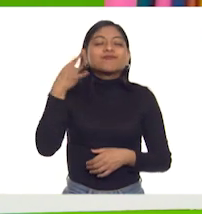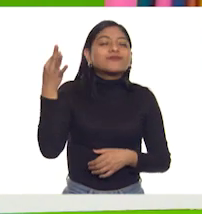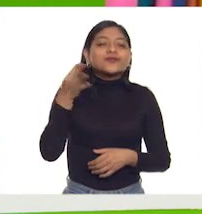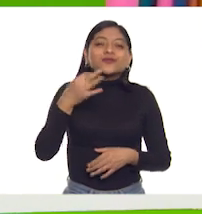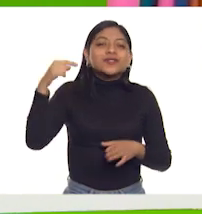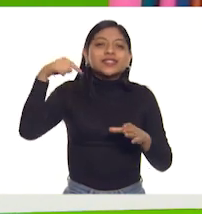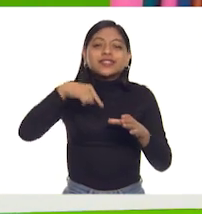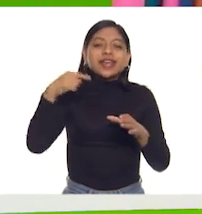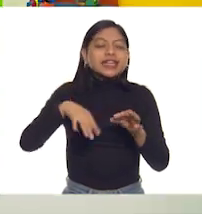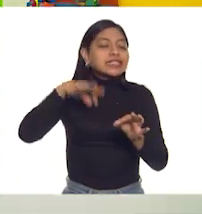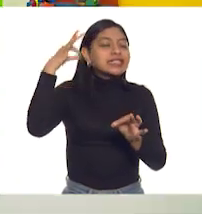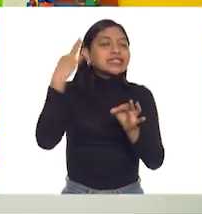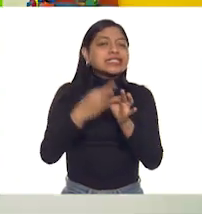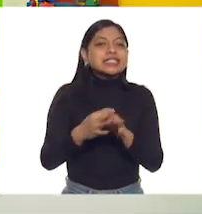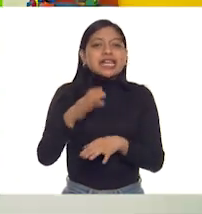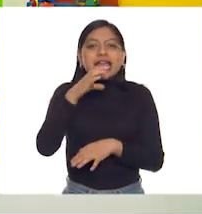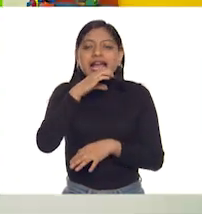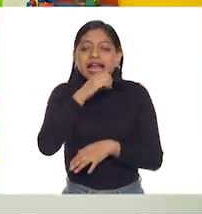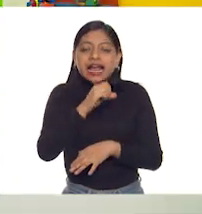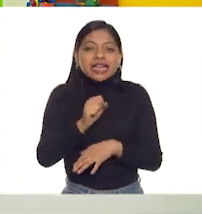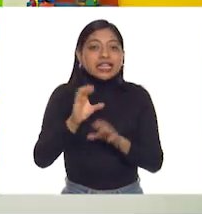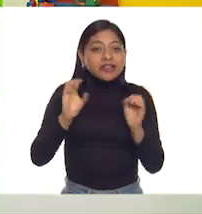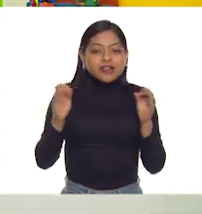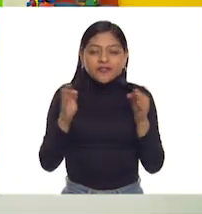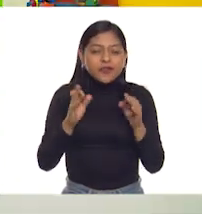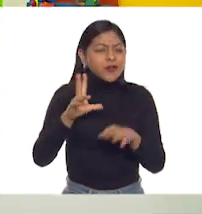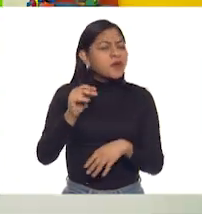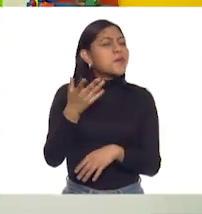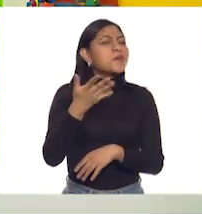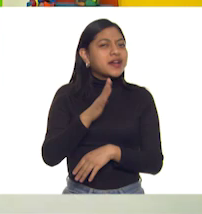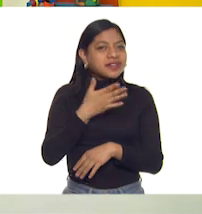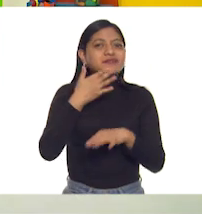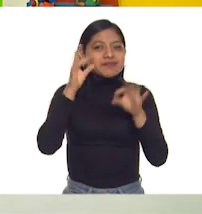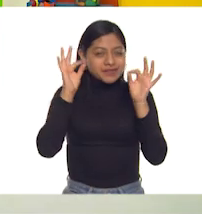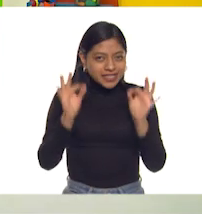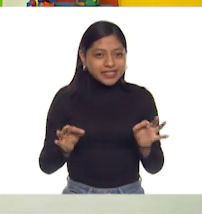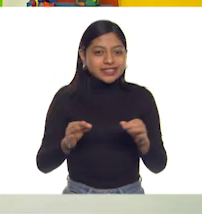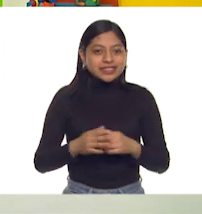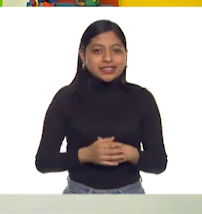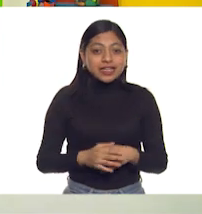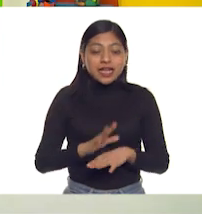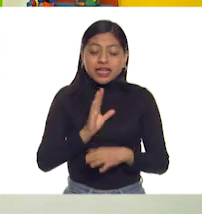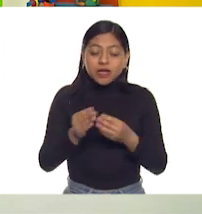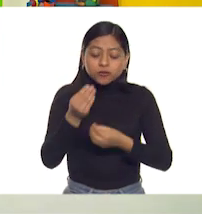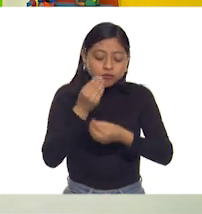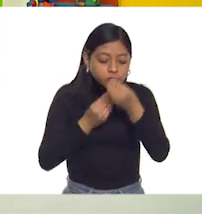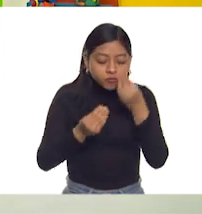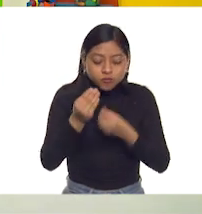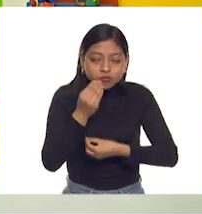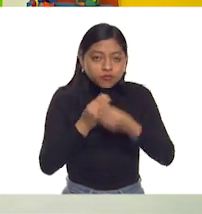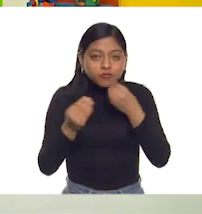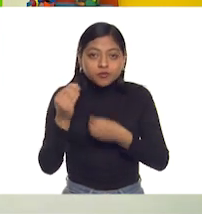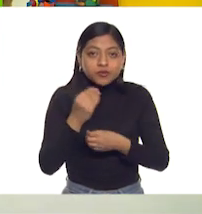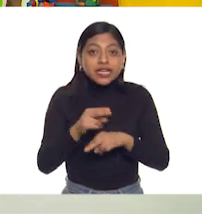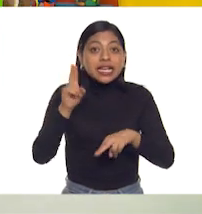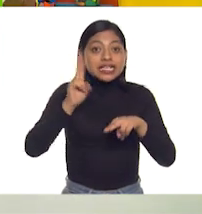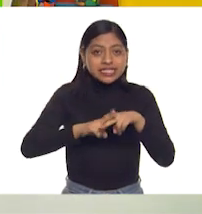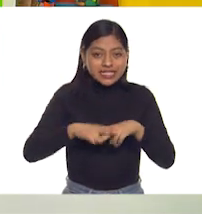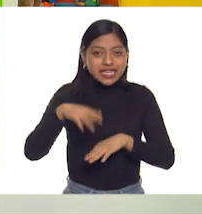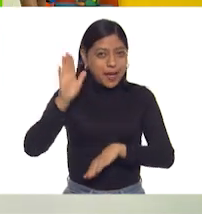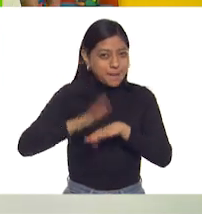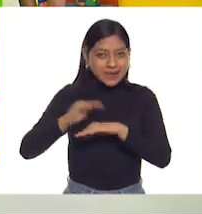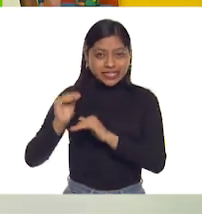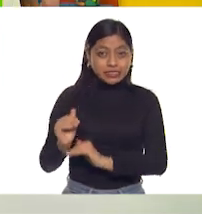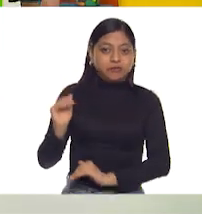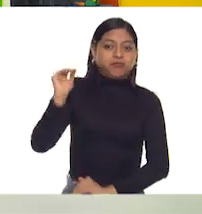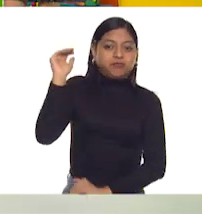Está en su punto. Cuando acabó la sopa, se subió a la silla más